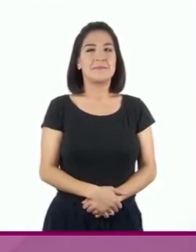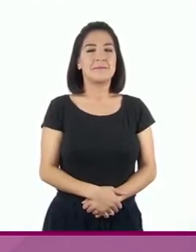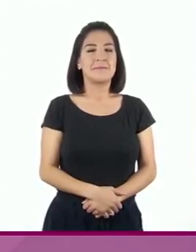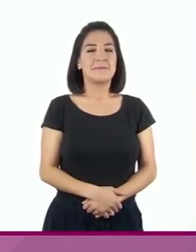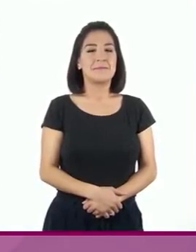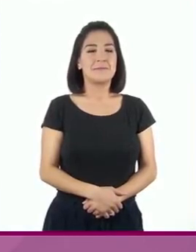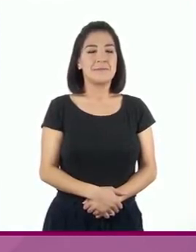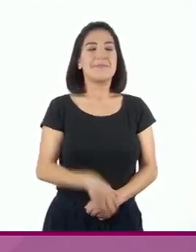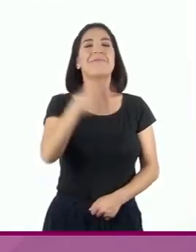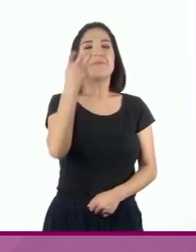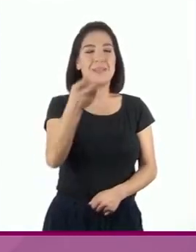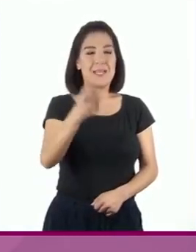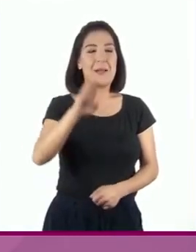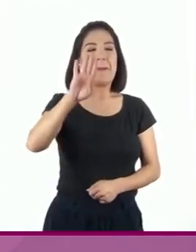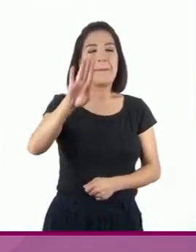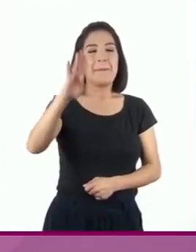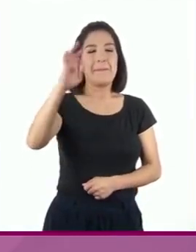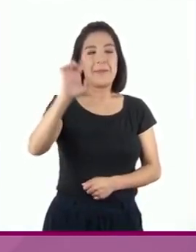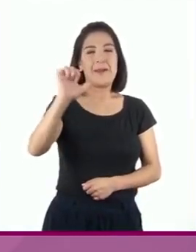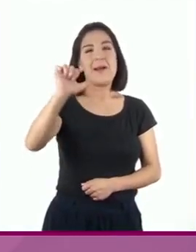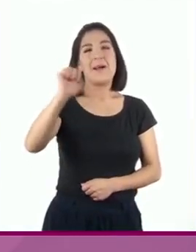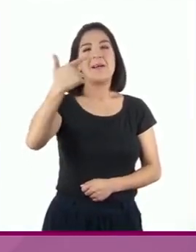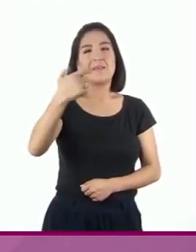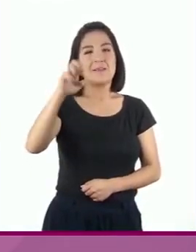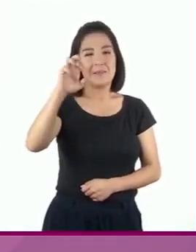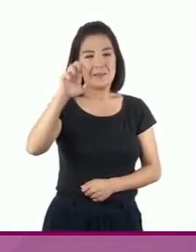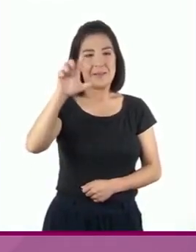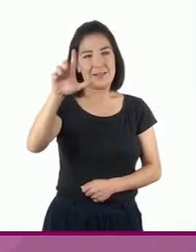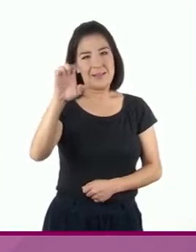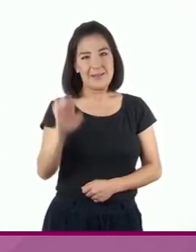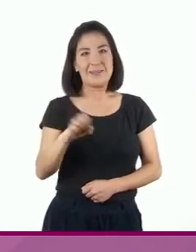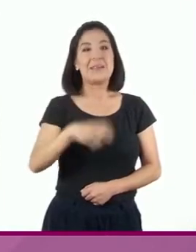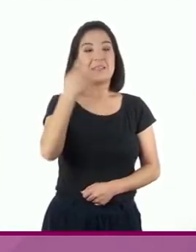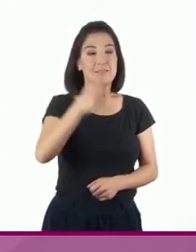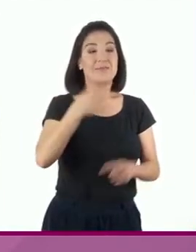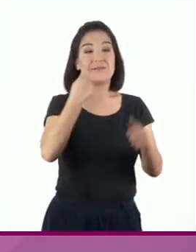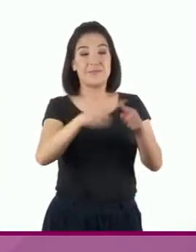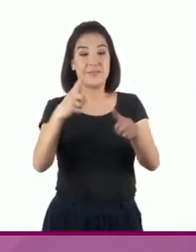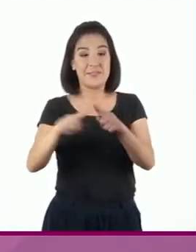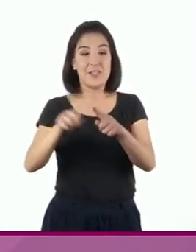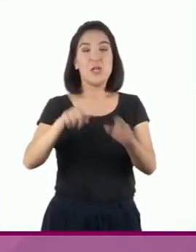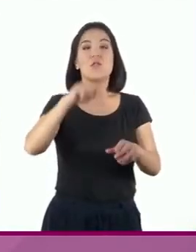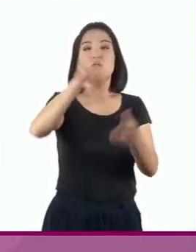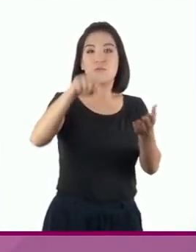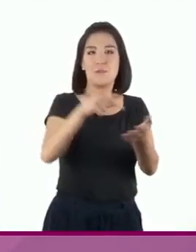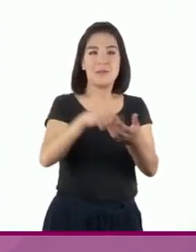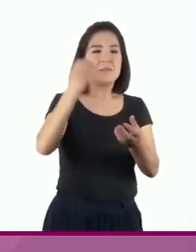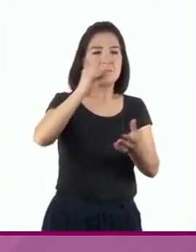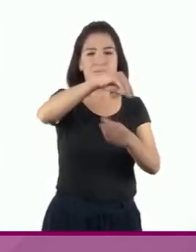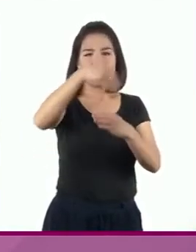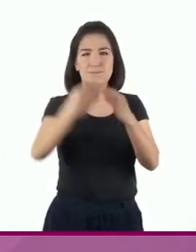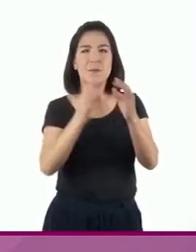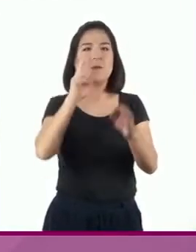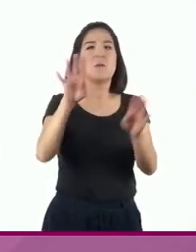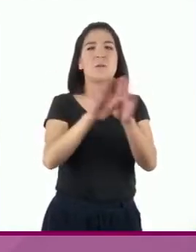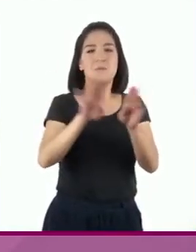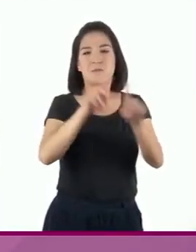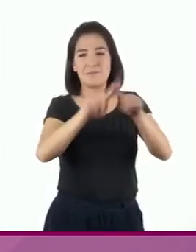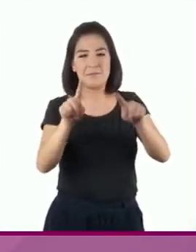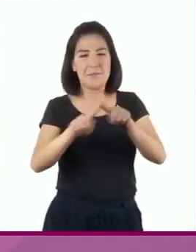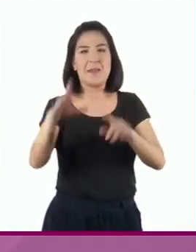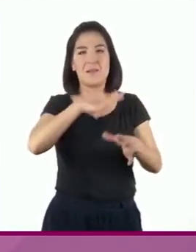Así es, Beagle, y visitó diferentes lugares, pero uno en especial le aportó muchos elementos para